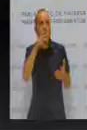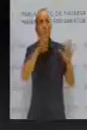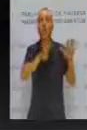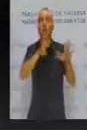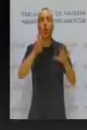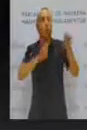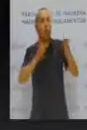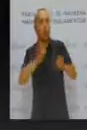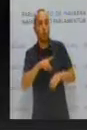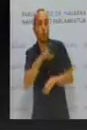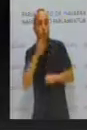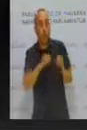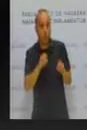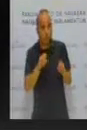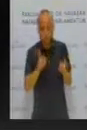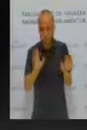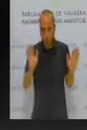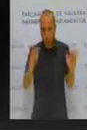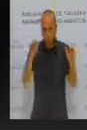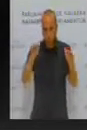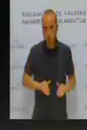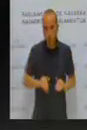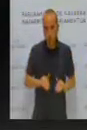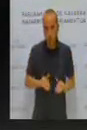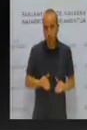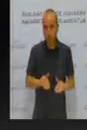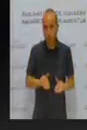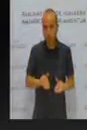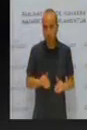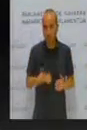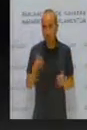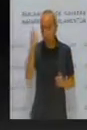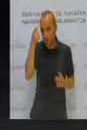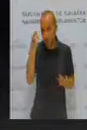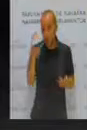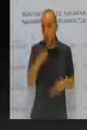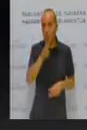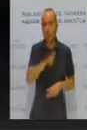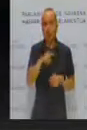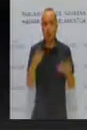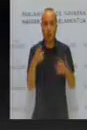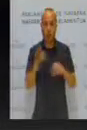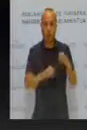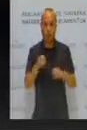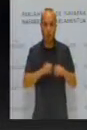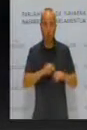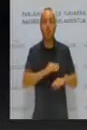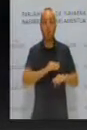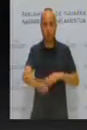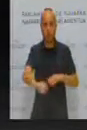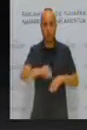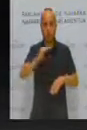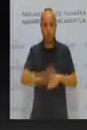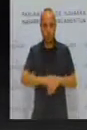el 100%, no, que va, mucho menos, nada más ni nada menos que el 27% a la hora de